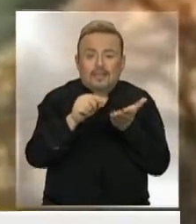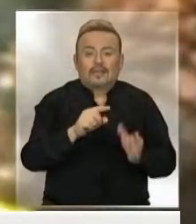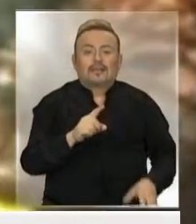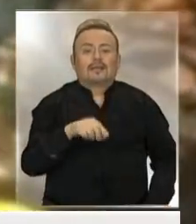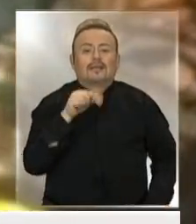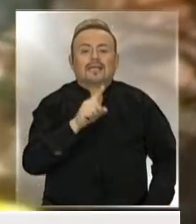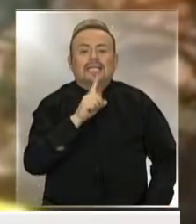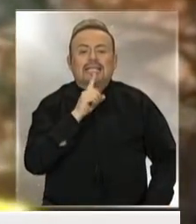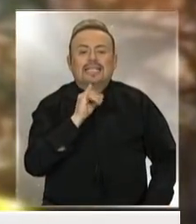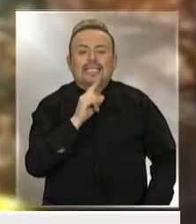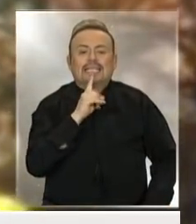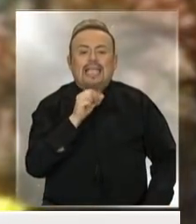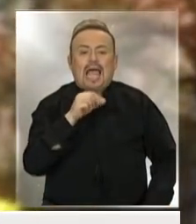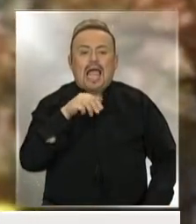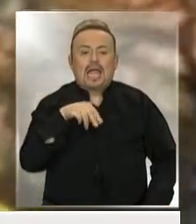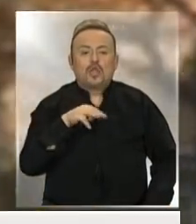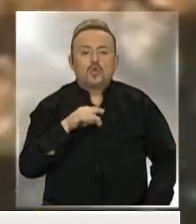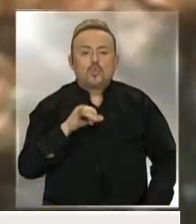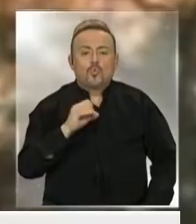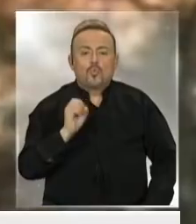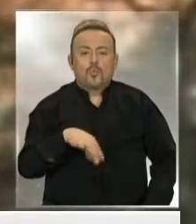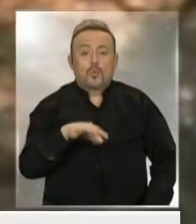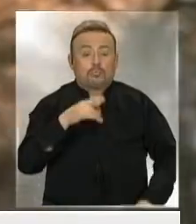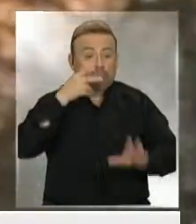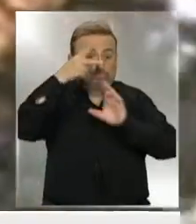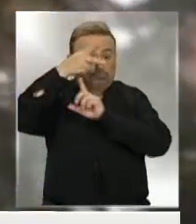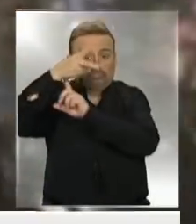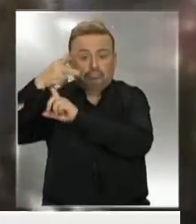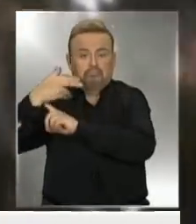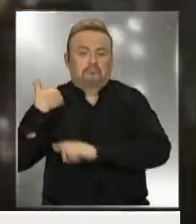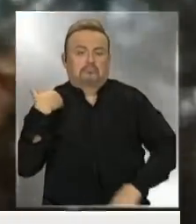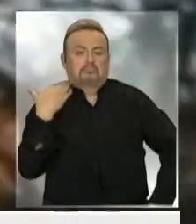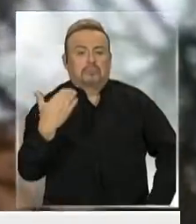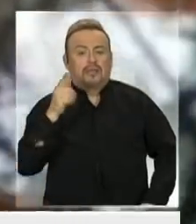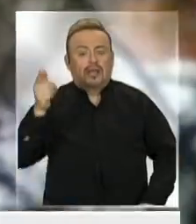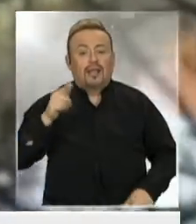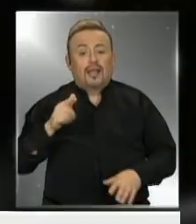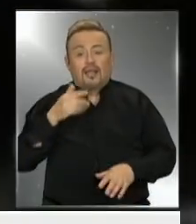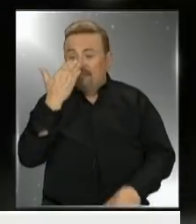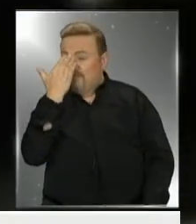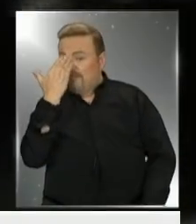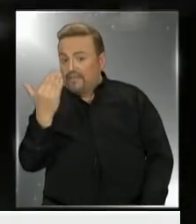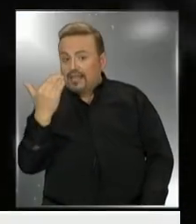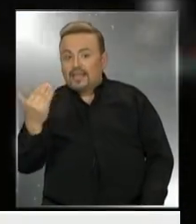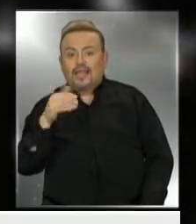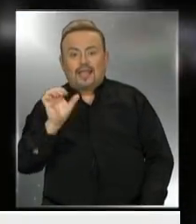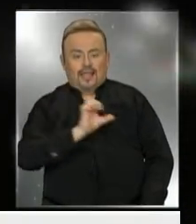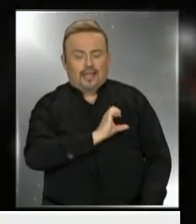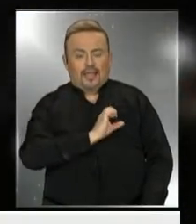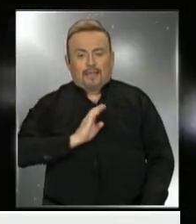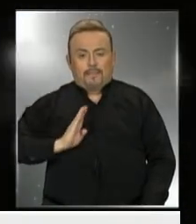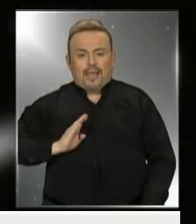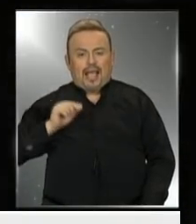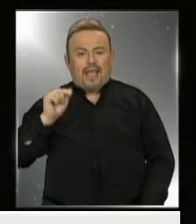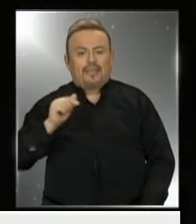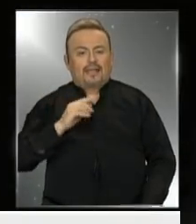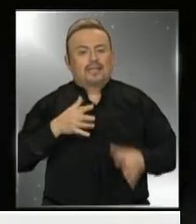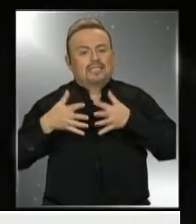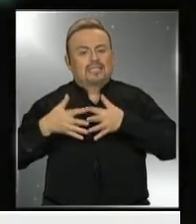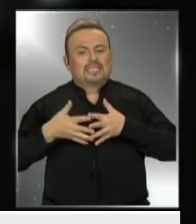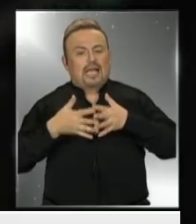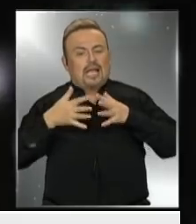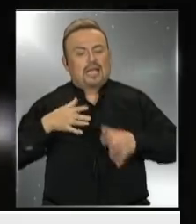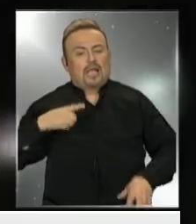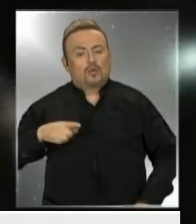Poco les importaba las cámaras de seguridad, menos que estuviesen frente a la Embajada de Estados Unidos. Ellos contaban con armas que intimidaban a las